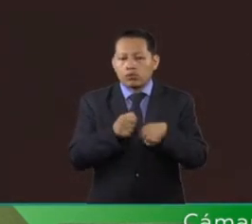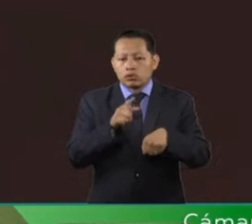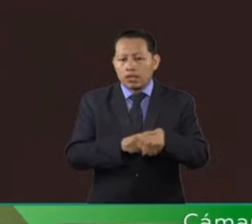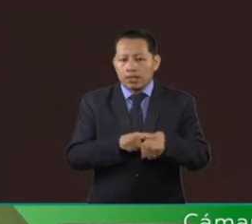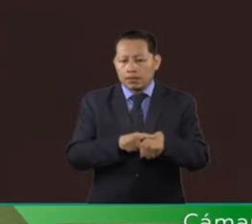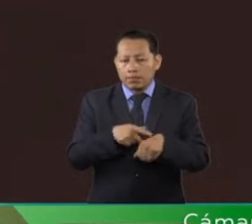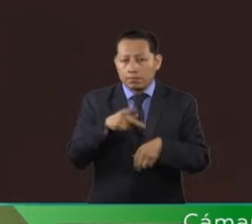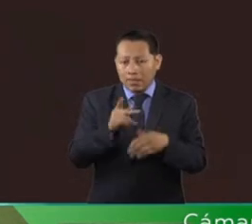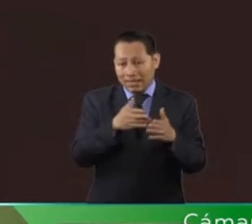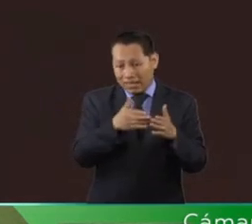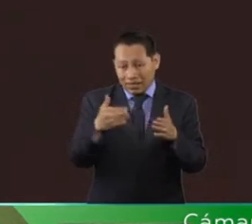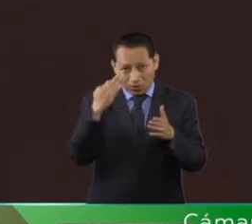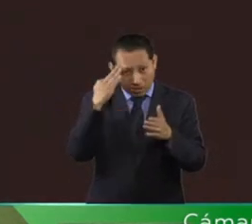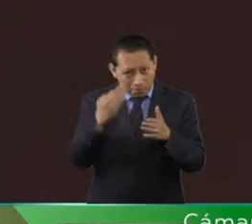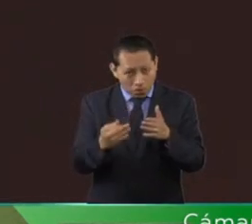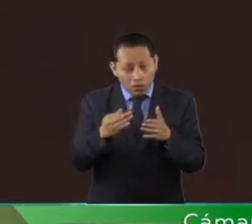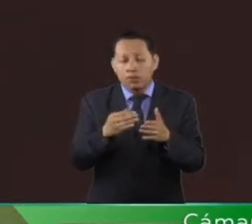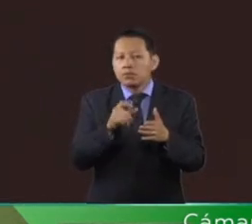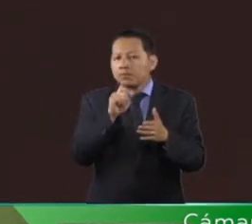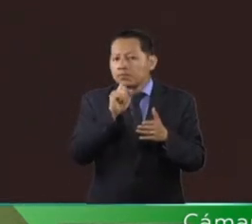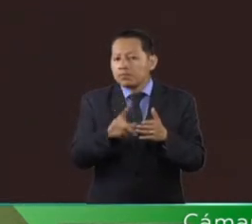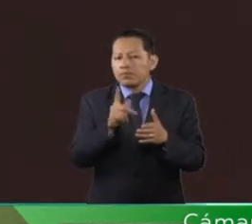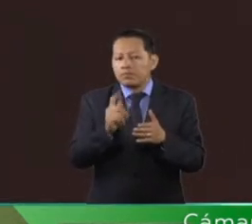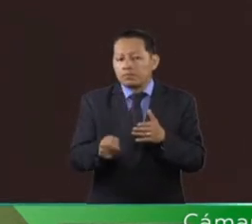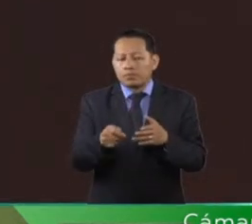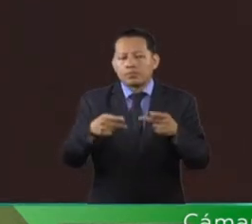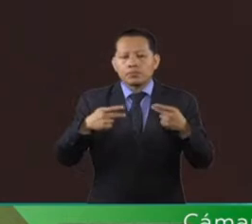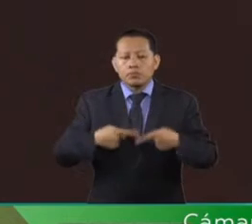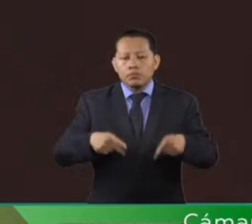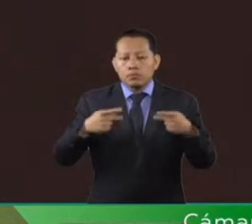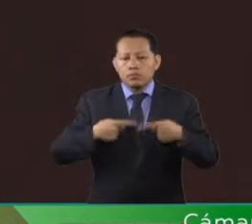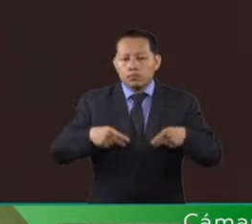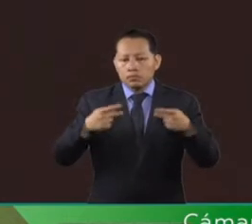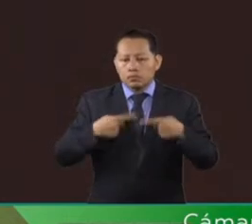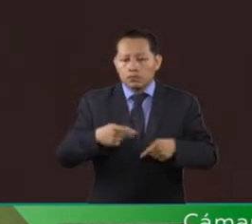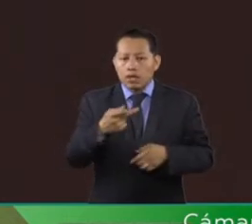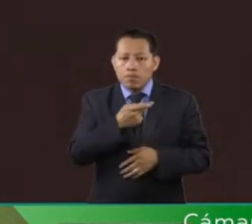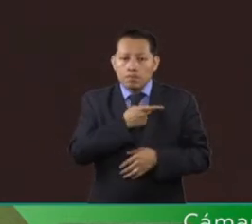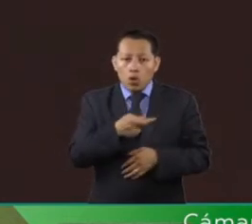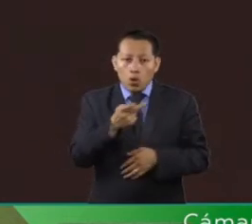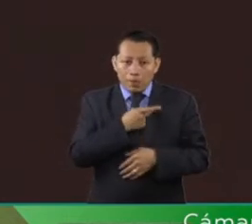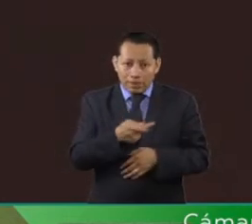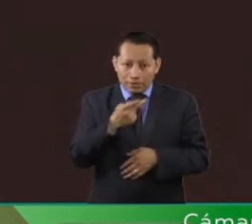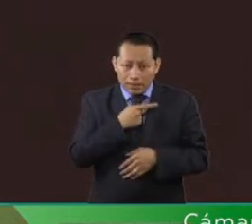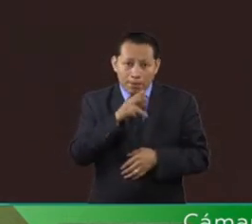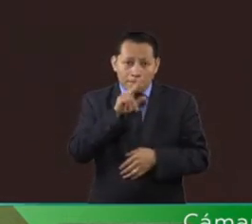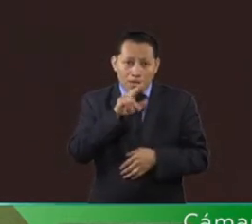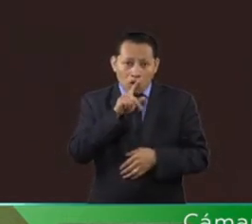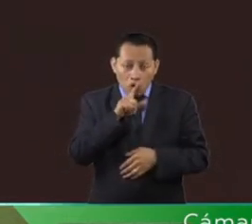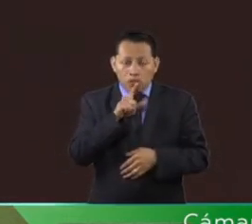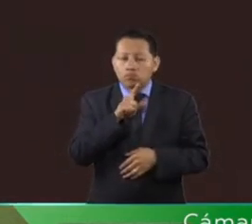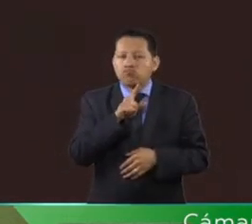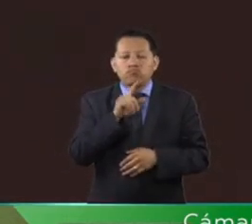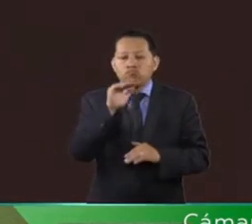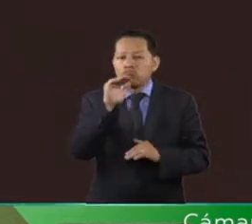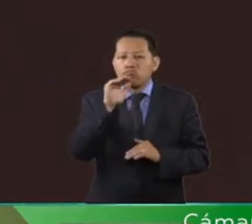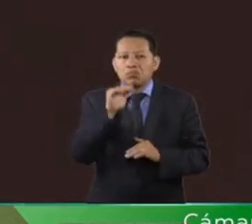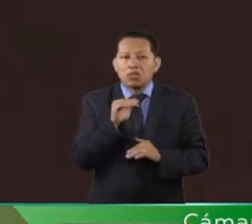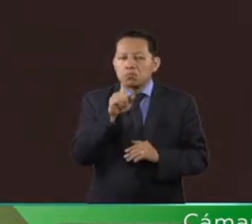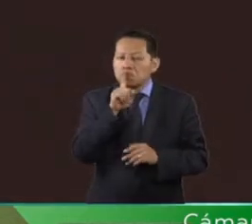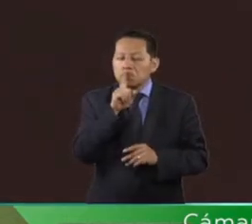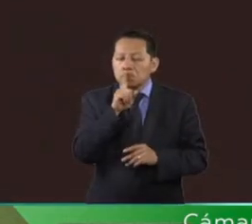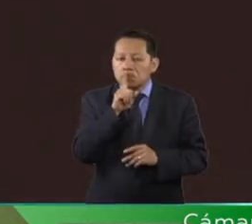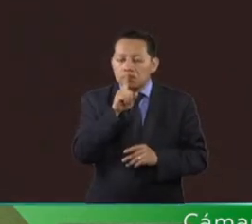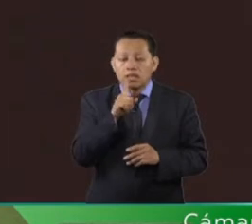pero en ese lapso también se redujo el número de personas que salían de la pobreza por millón de pesos gastados al mes,